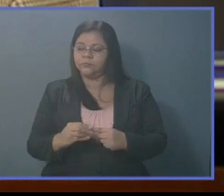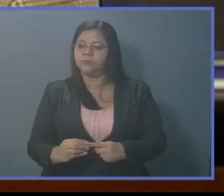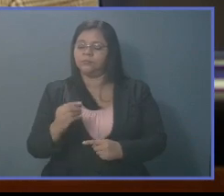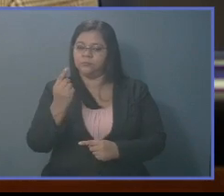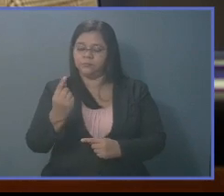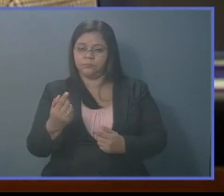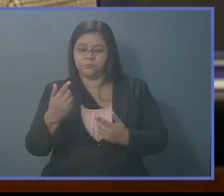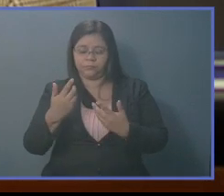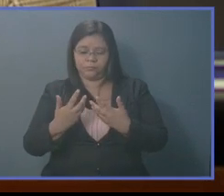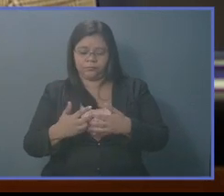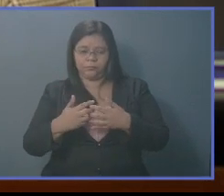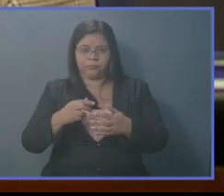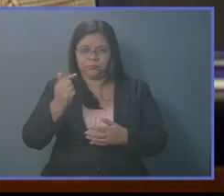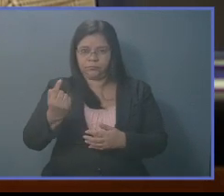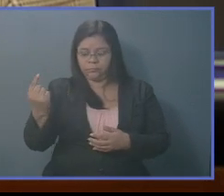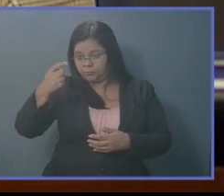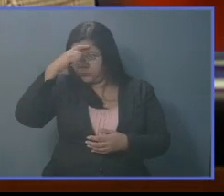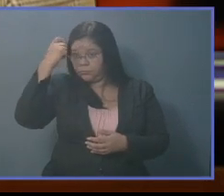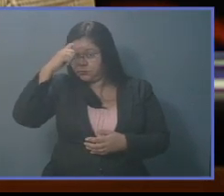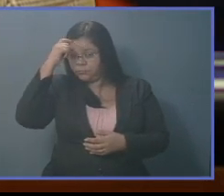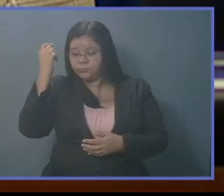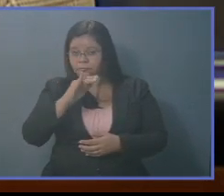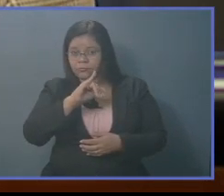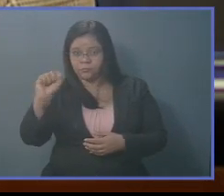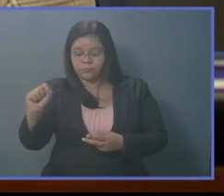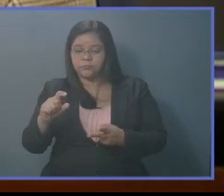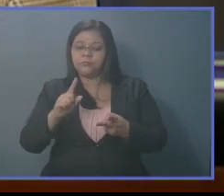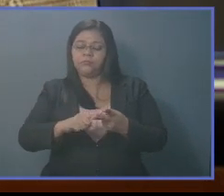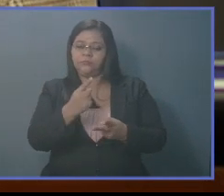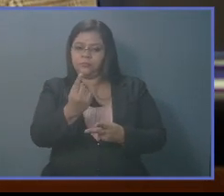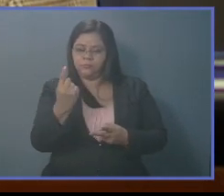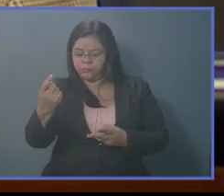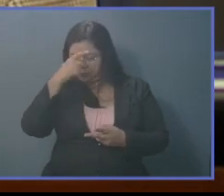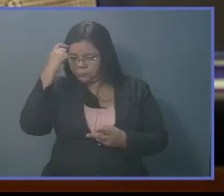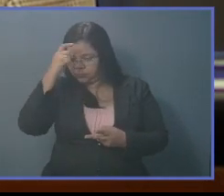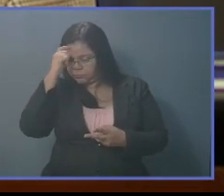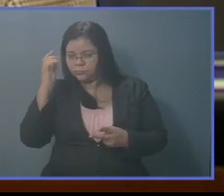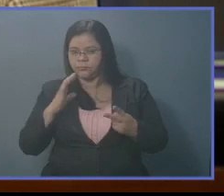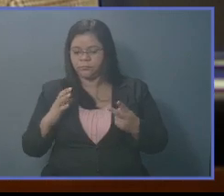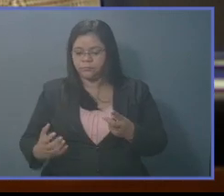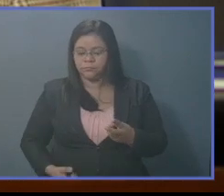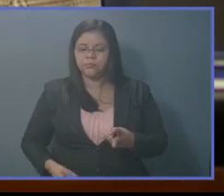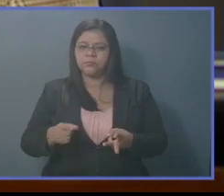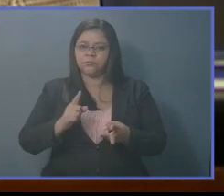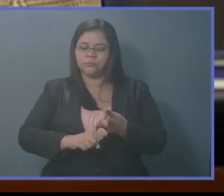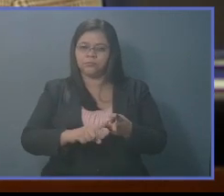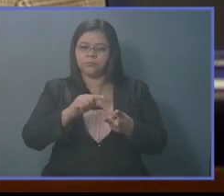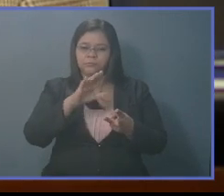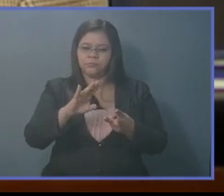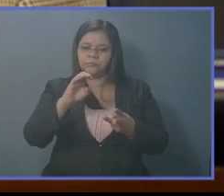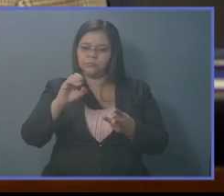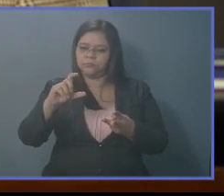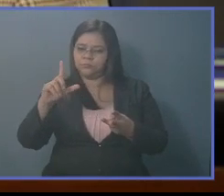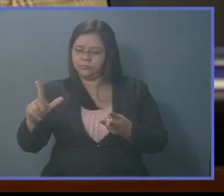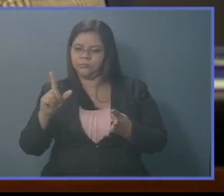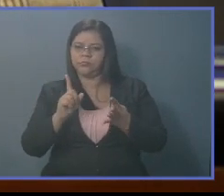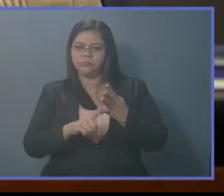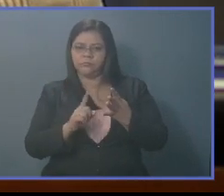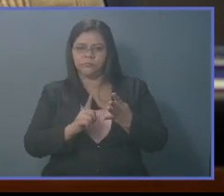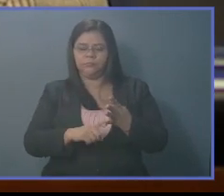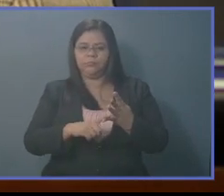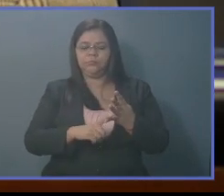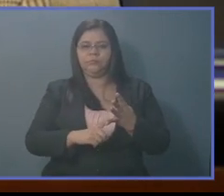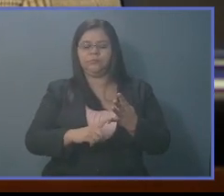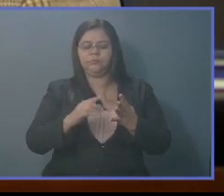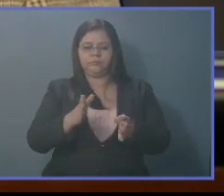servidores públicos, inclusive el personal del Instituto Salvadoreño del Seguro Social, ISS, la Comisión Ejecutiva Hidroeléctrica del Río Len-Pasel y las